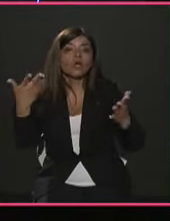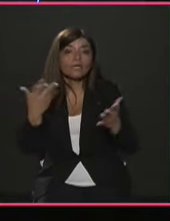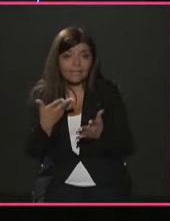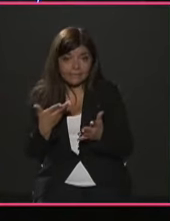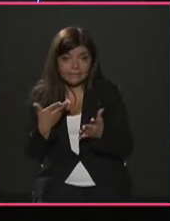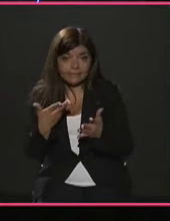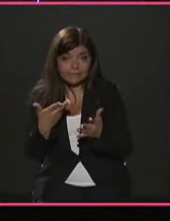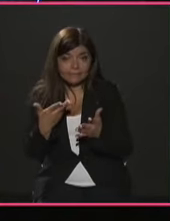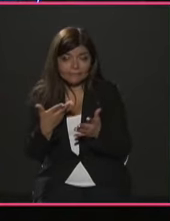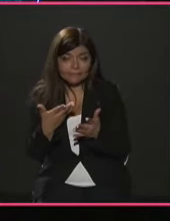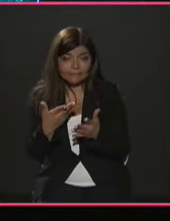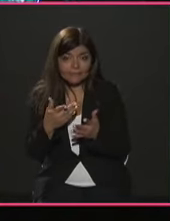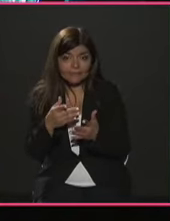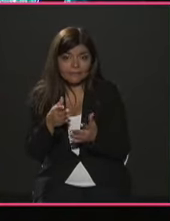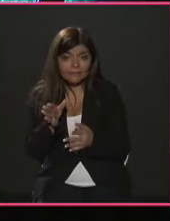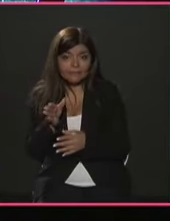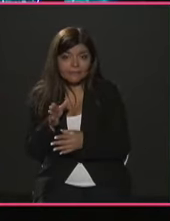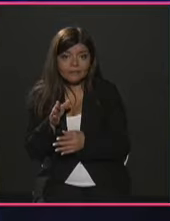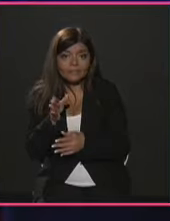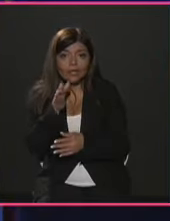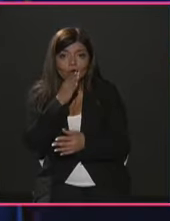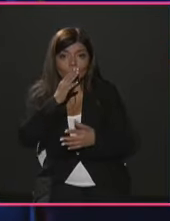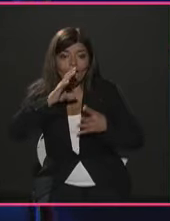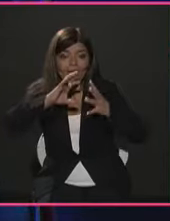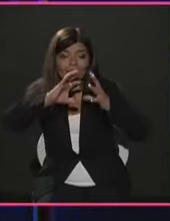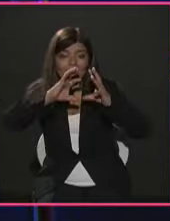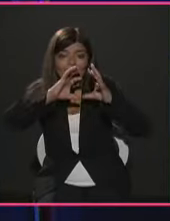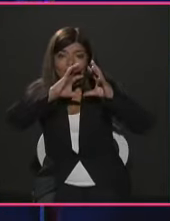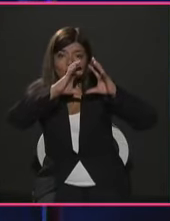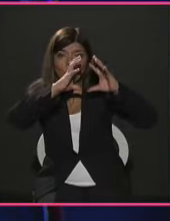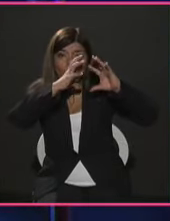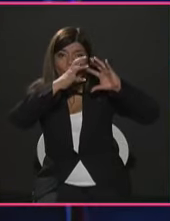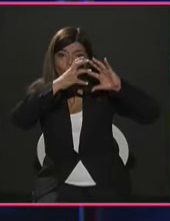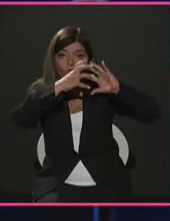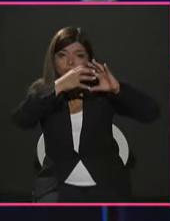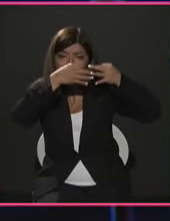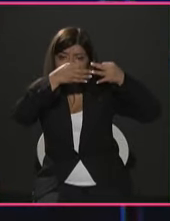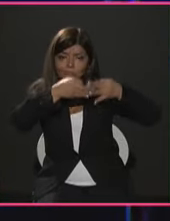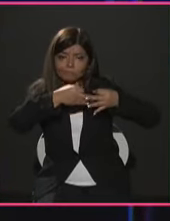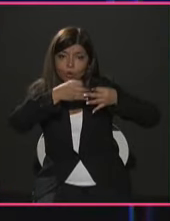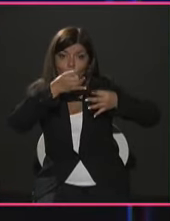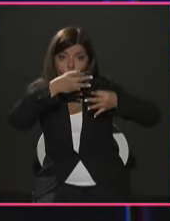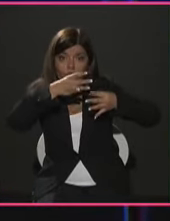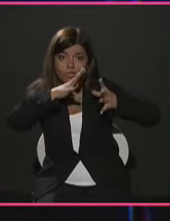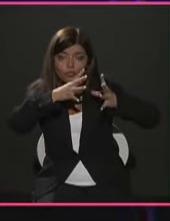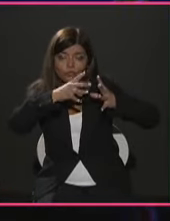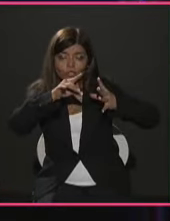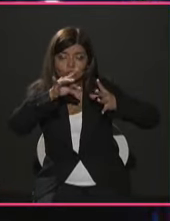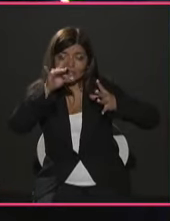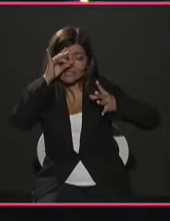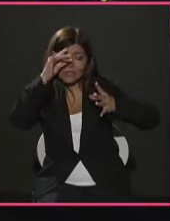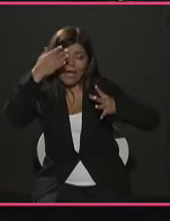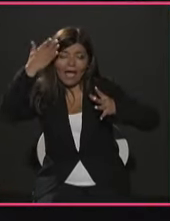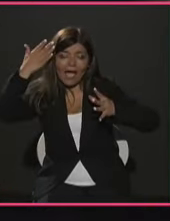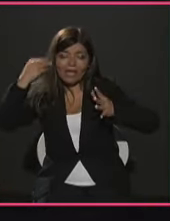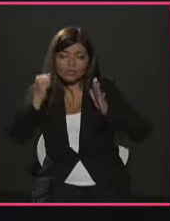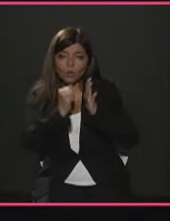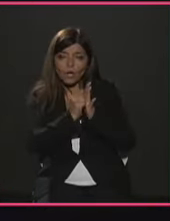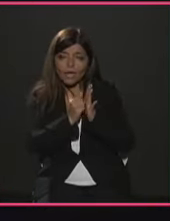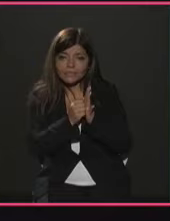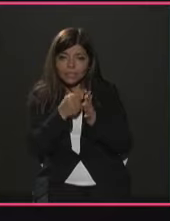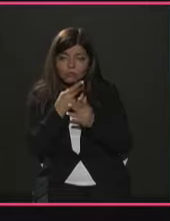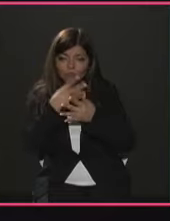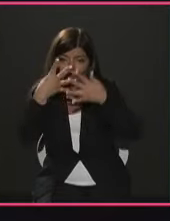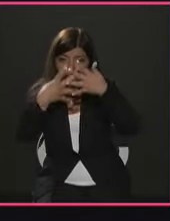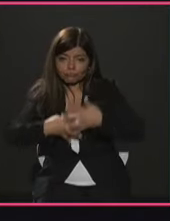complejo es que no tienen un cerebro centralizado ya y esto se descubrió en un artículo de